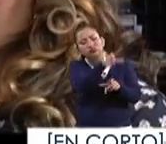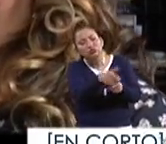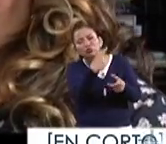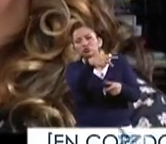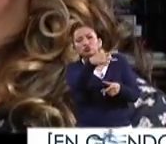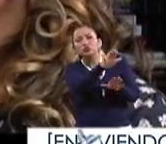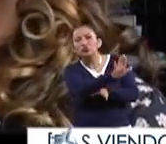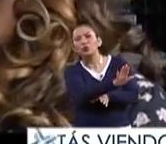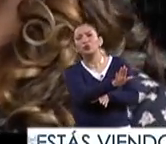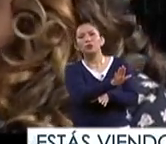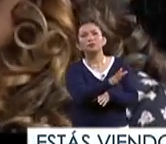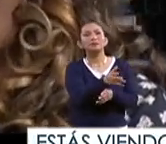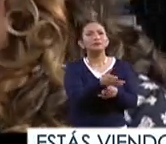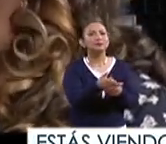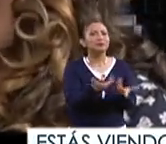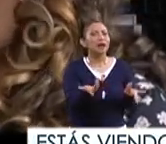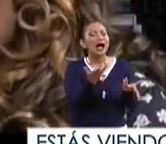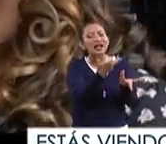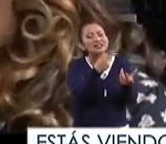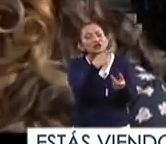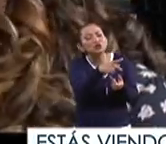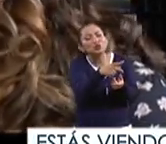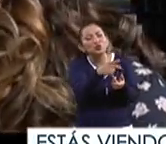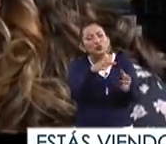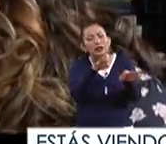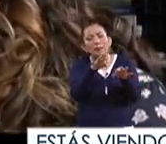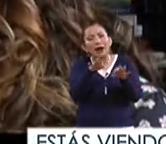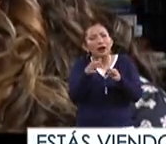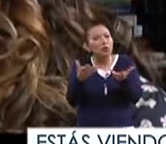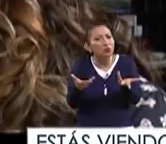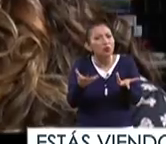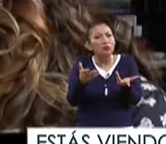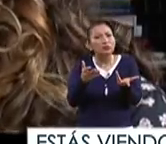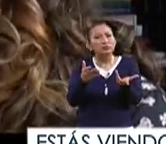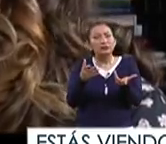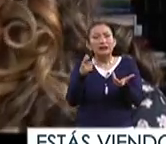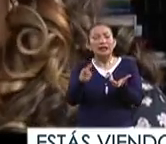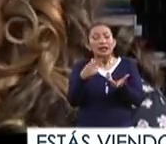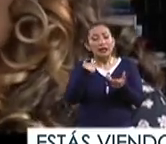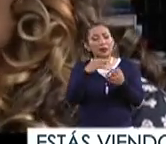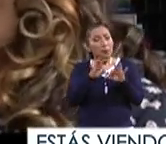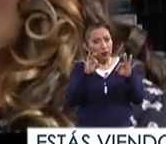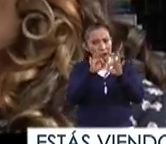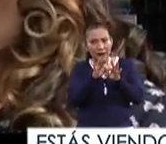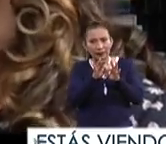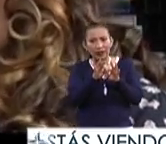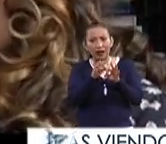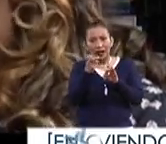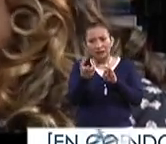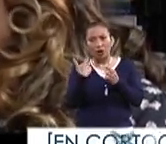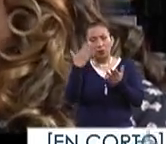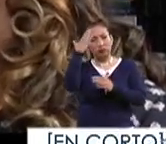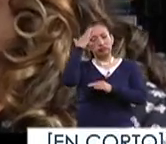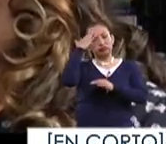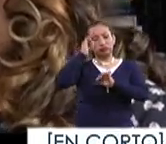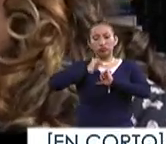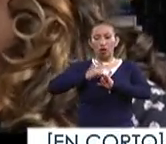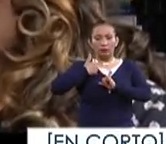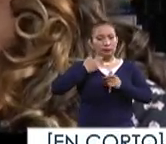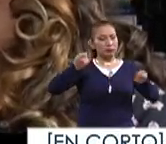podido pues llevar a cabo estas actividades y qué importancia también tiene estar a la cabeza